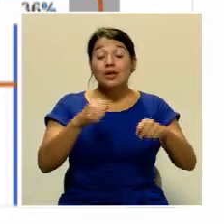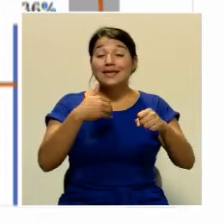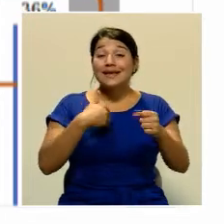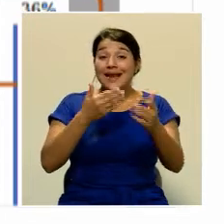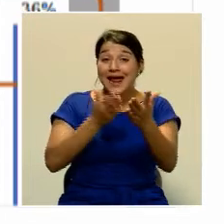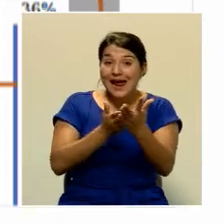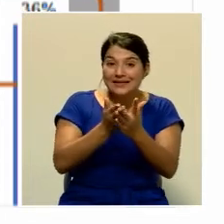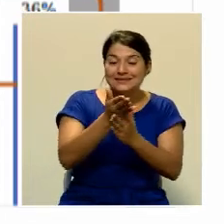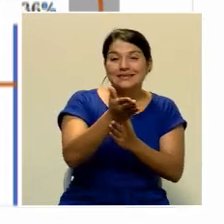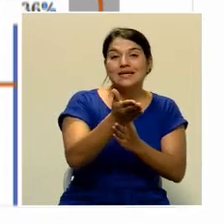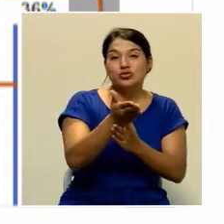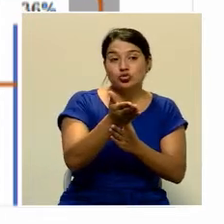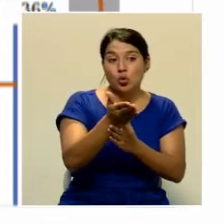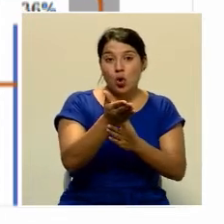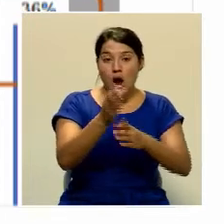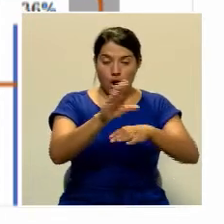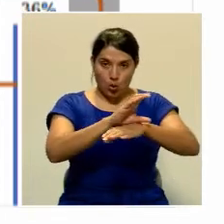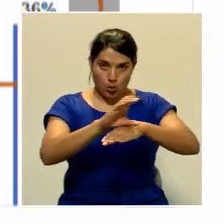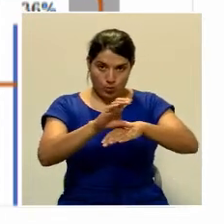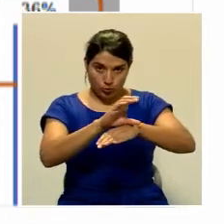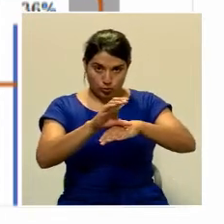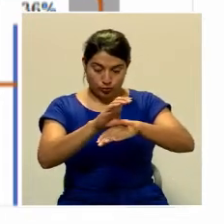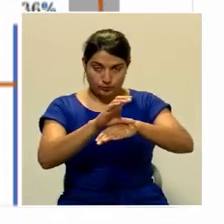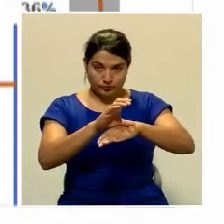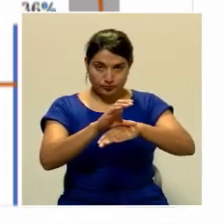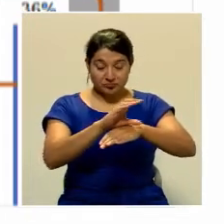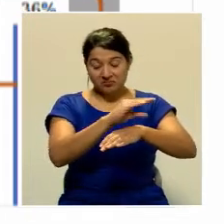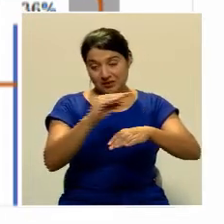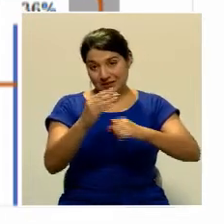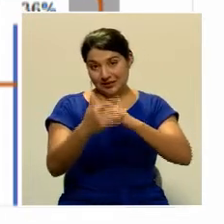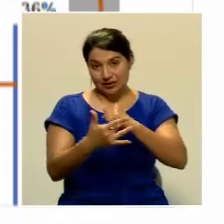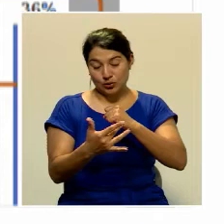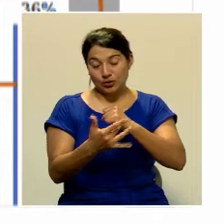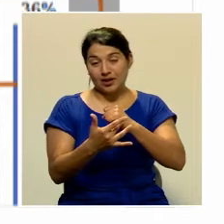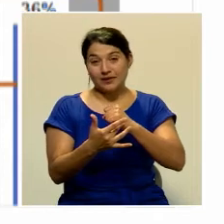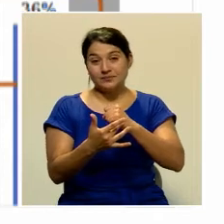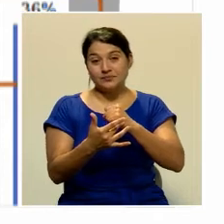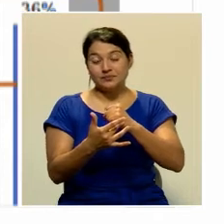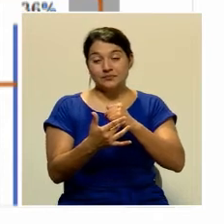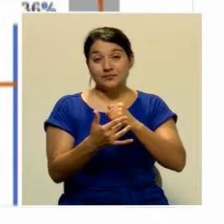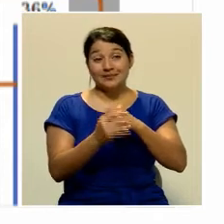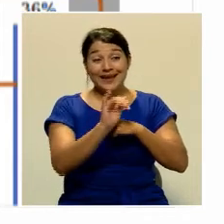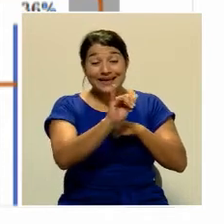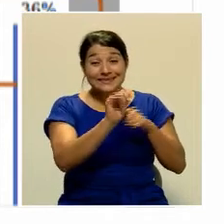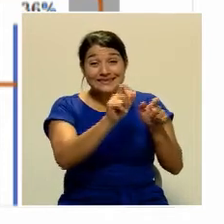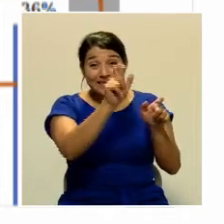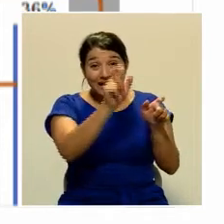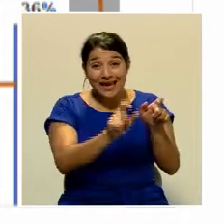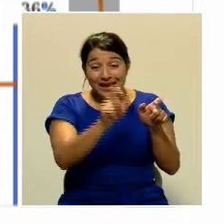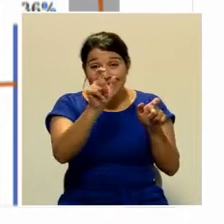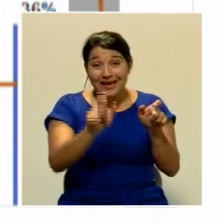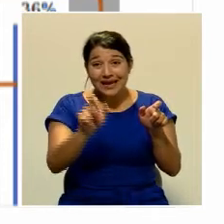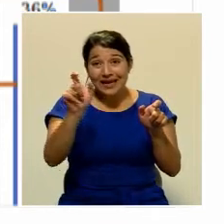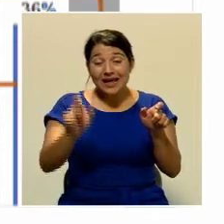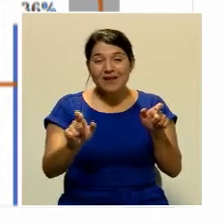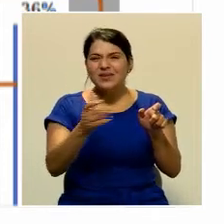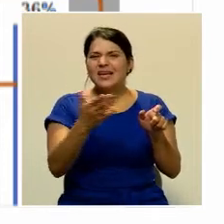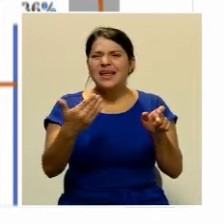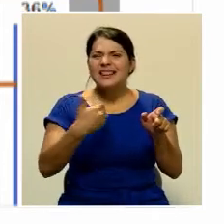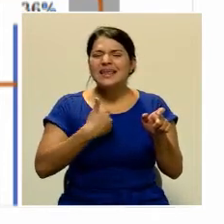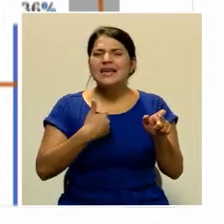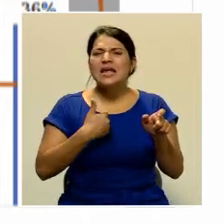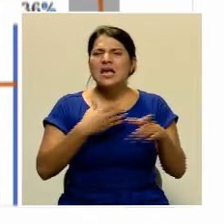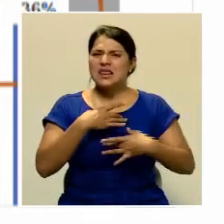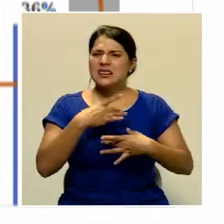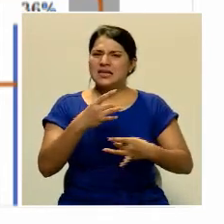a equipo tecnológico y este gráfico lo que tiene de interesante son esas columnas